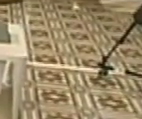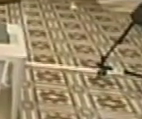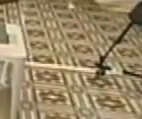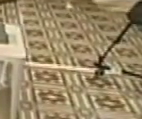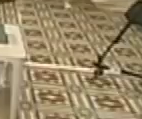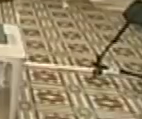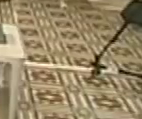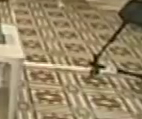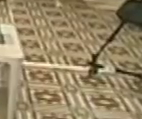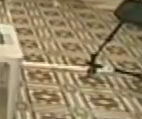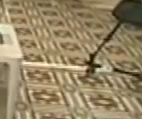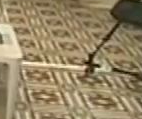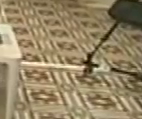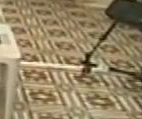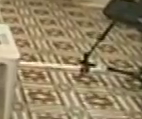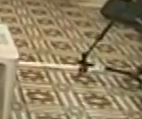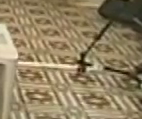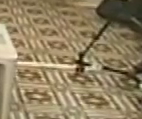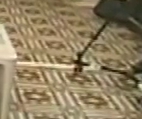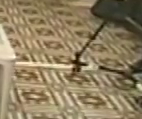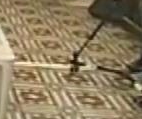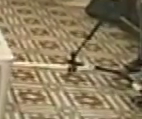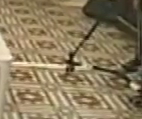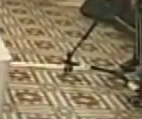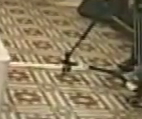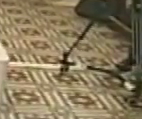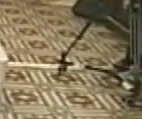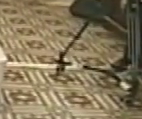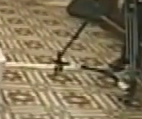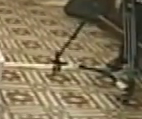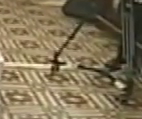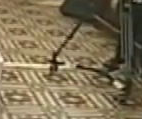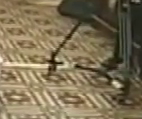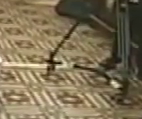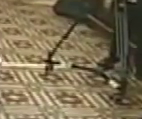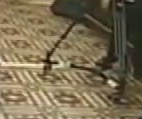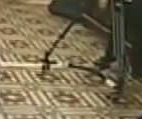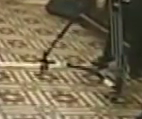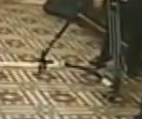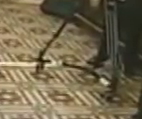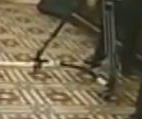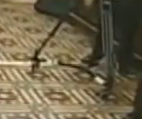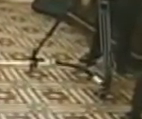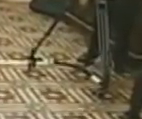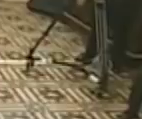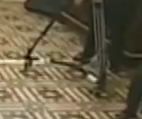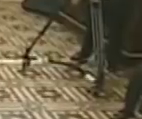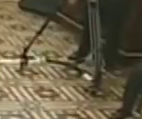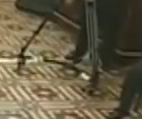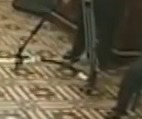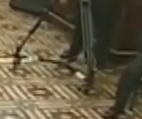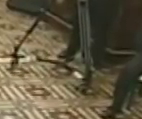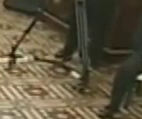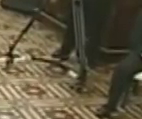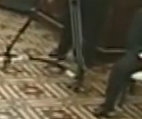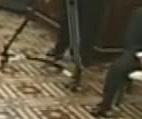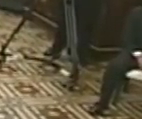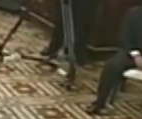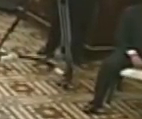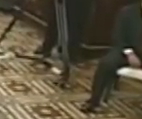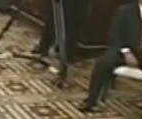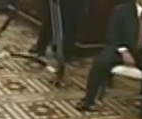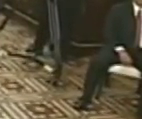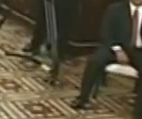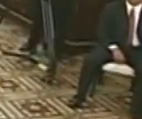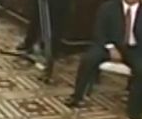74 mil millones de dólares en el mismo periodo de precios de 20 dólares el barril. Ay, hay que ver, solo Dios